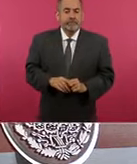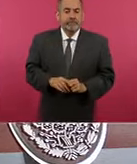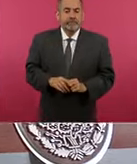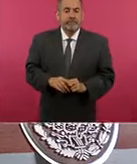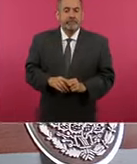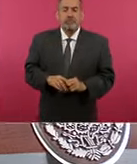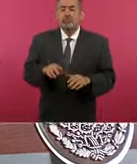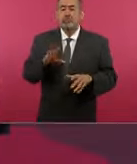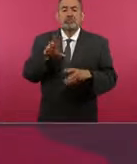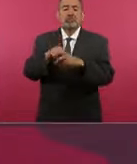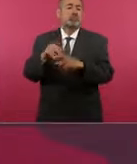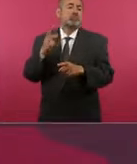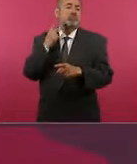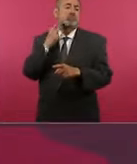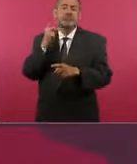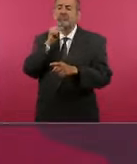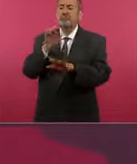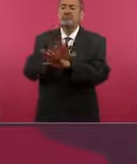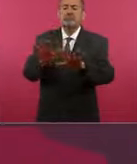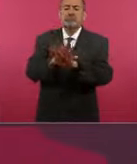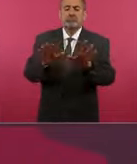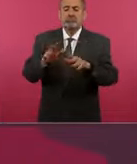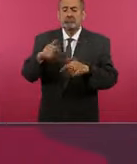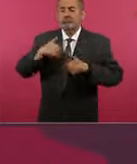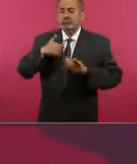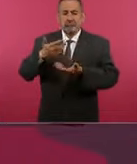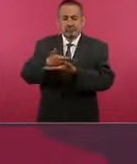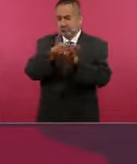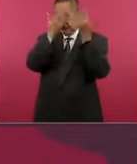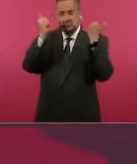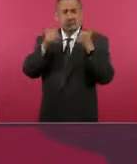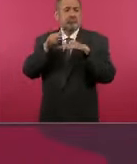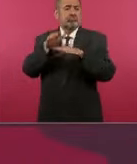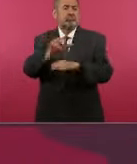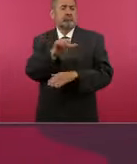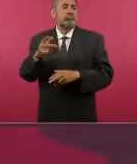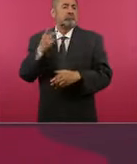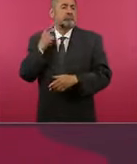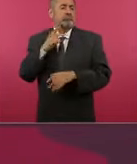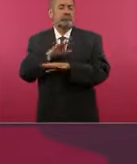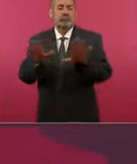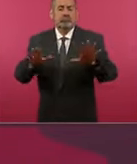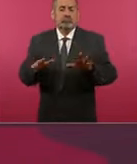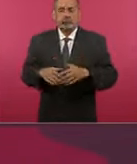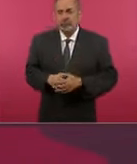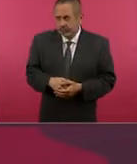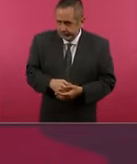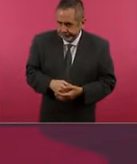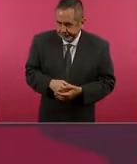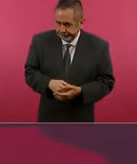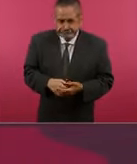me meto en la política, no sé nada de política. Ya aquí hemos hablado de